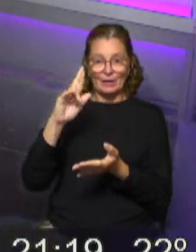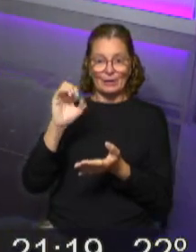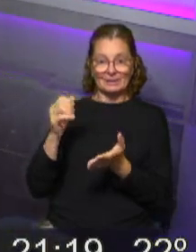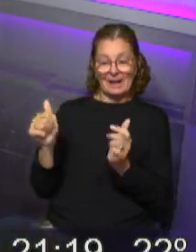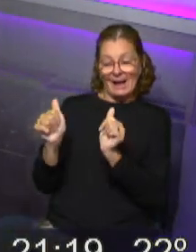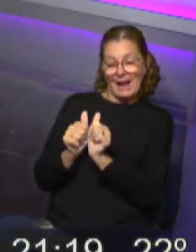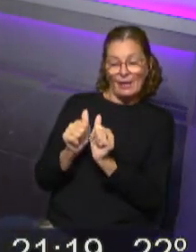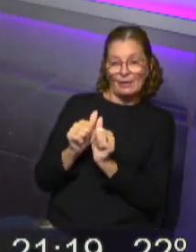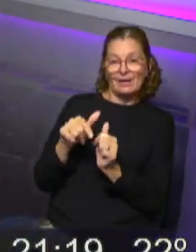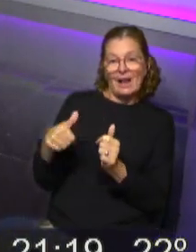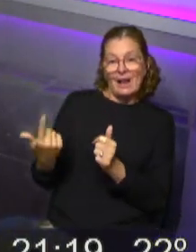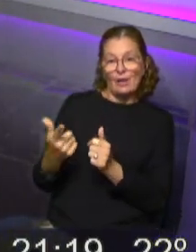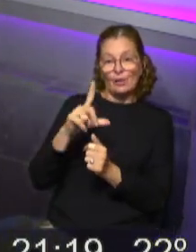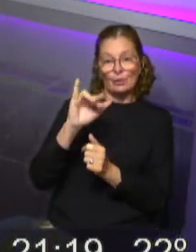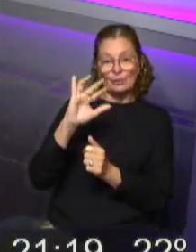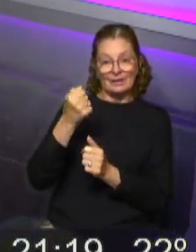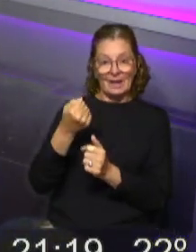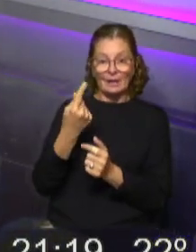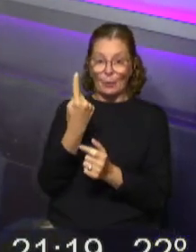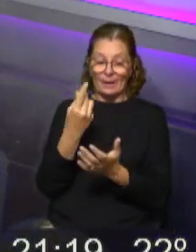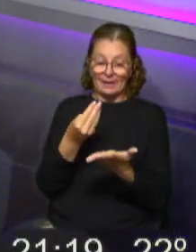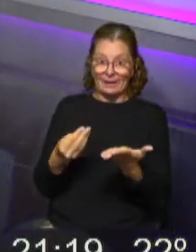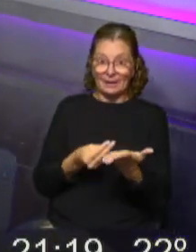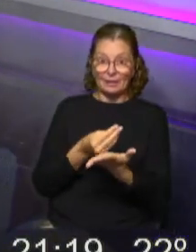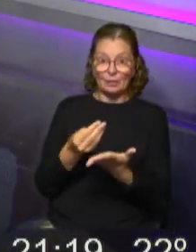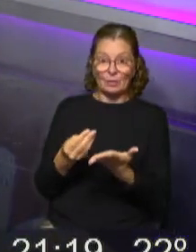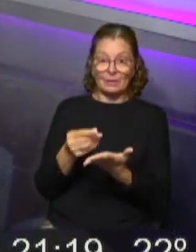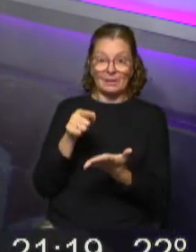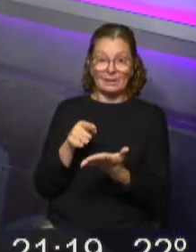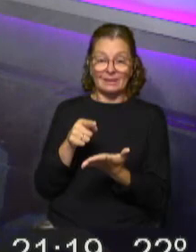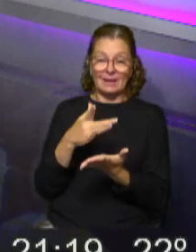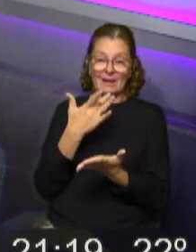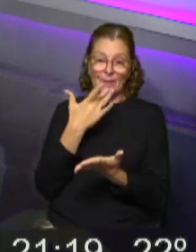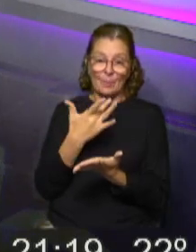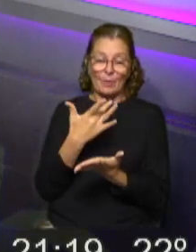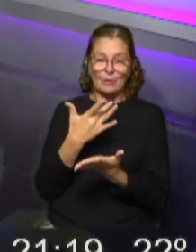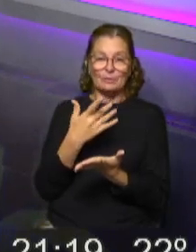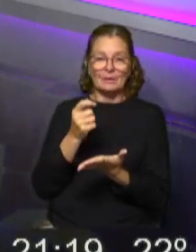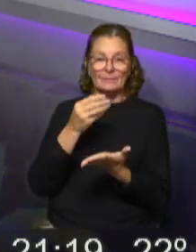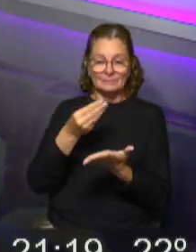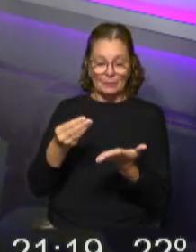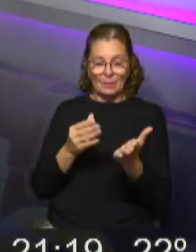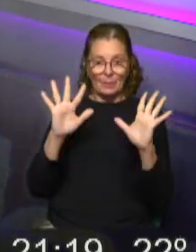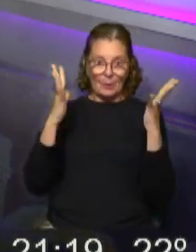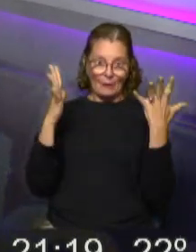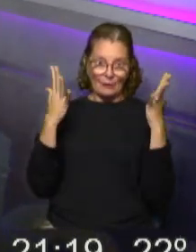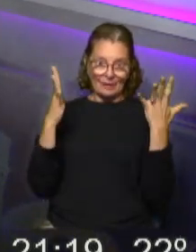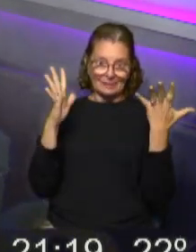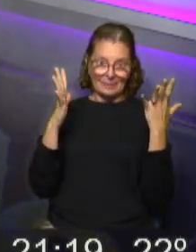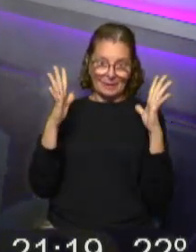lado de ella, Lucía Álvarez, que es una de las ilustradoras de esta maravillosa novela gráfica. La recibimos con un fuerte aplauso.